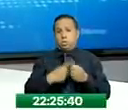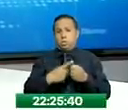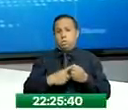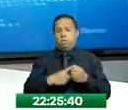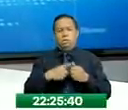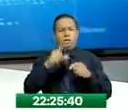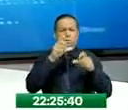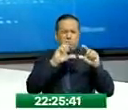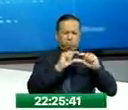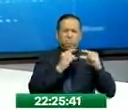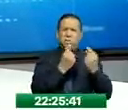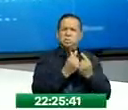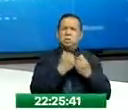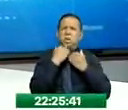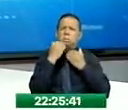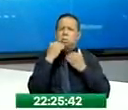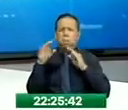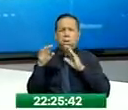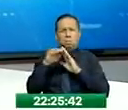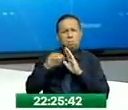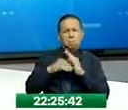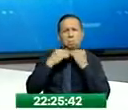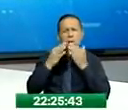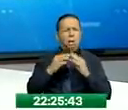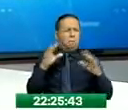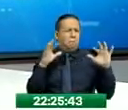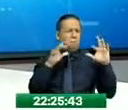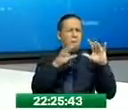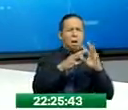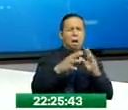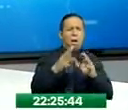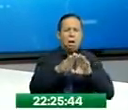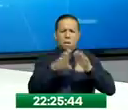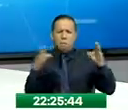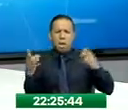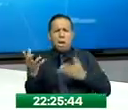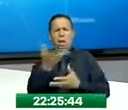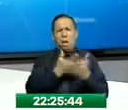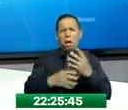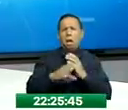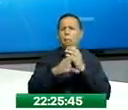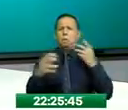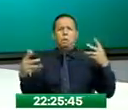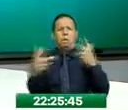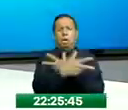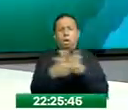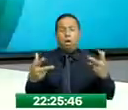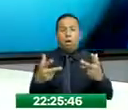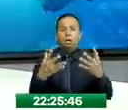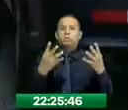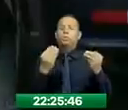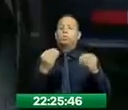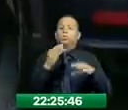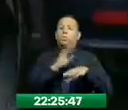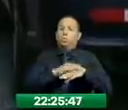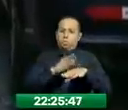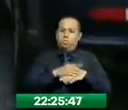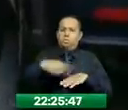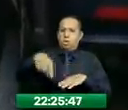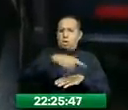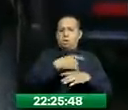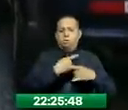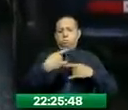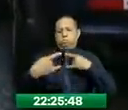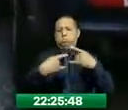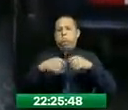respeto a las restricciones de circulación podrían ser las principales causas del contagio transcurrida una semana